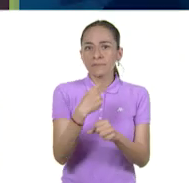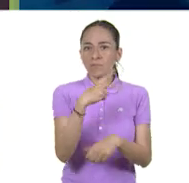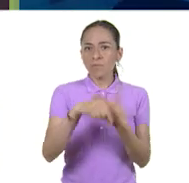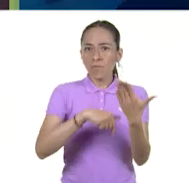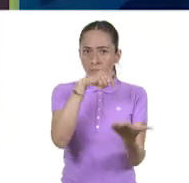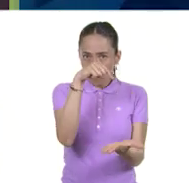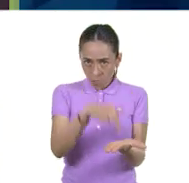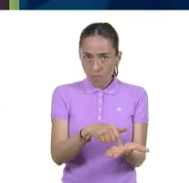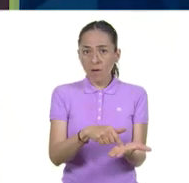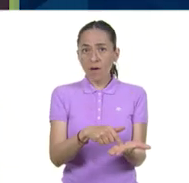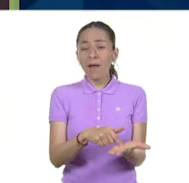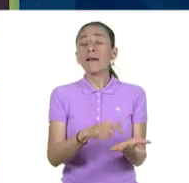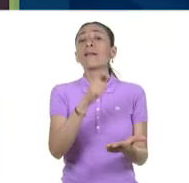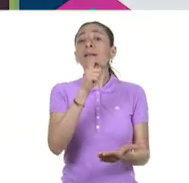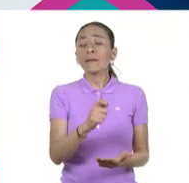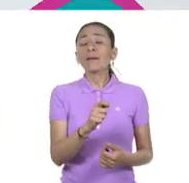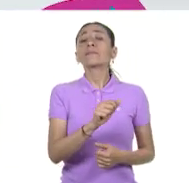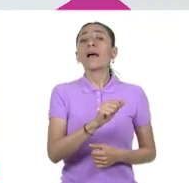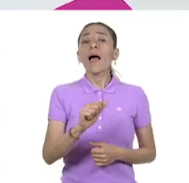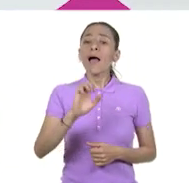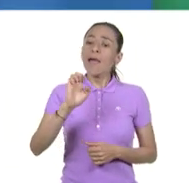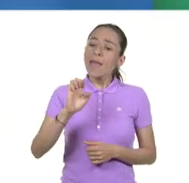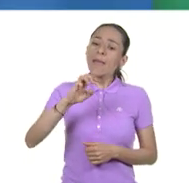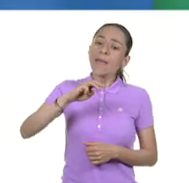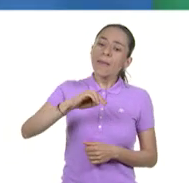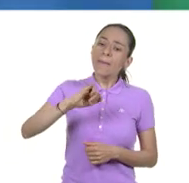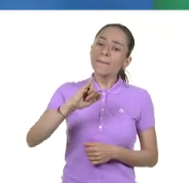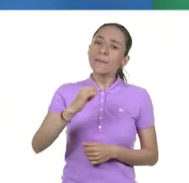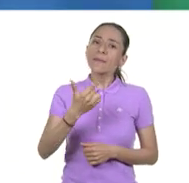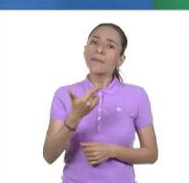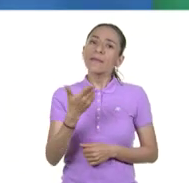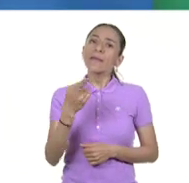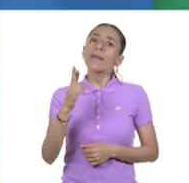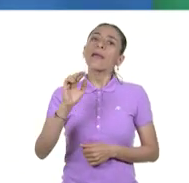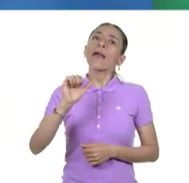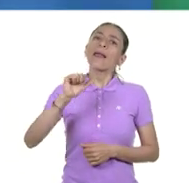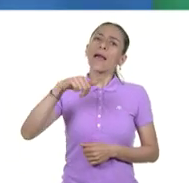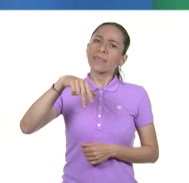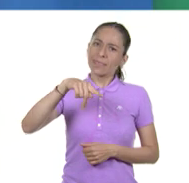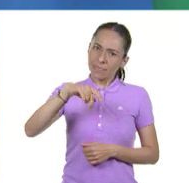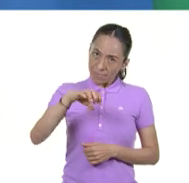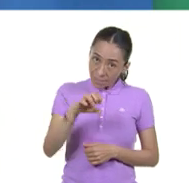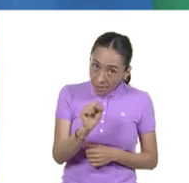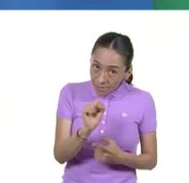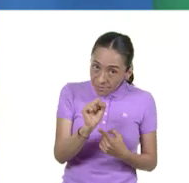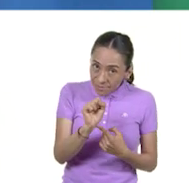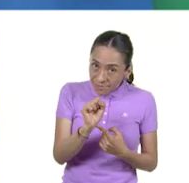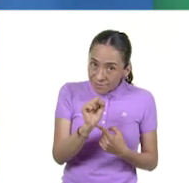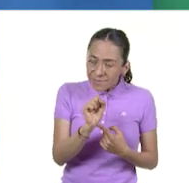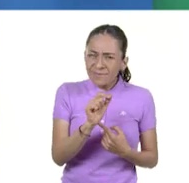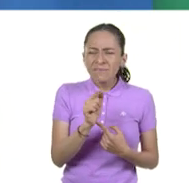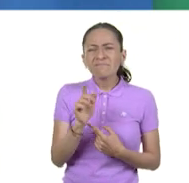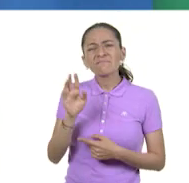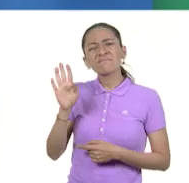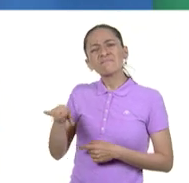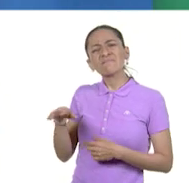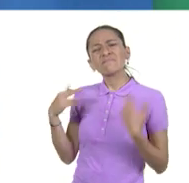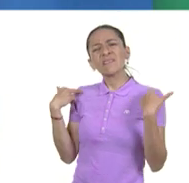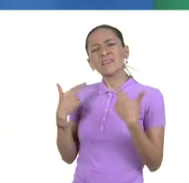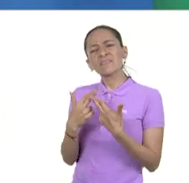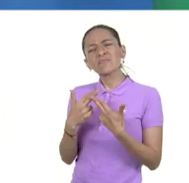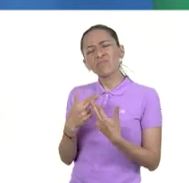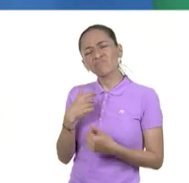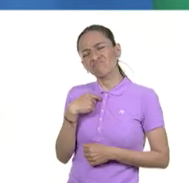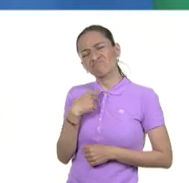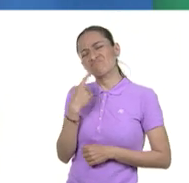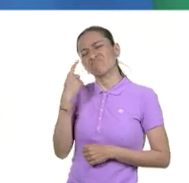de emigrantes. Ahora sí, ya me despertó la curiosidad, maestro Pedro. Yo pensé que